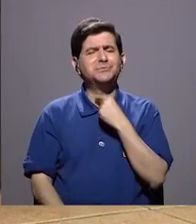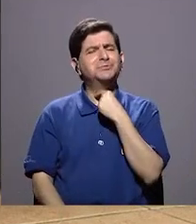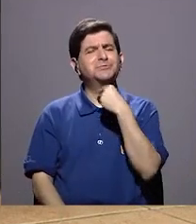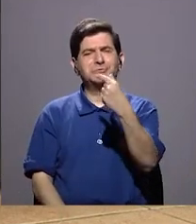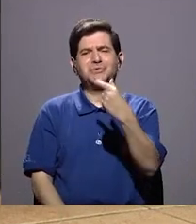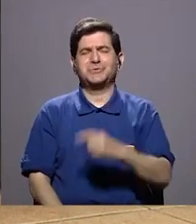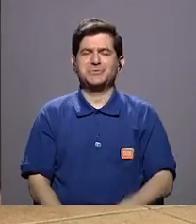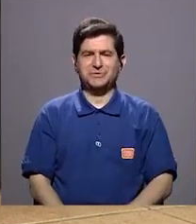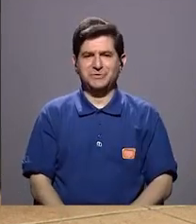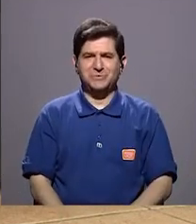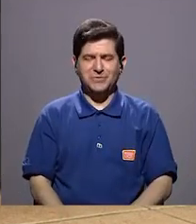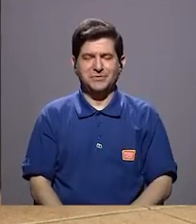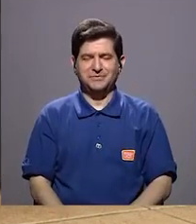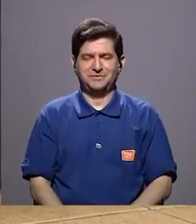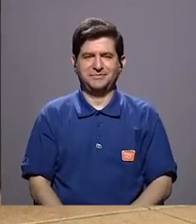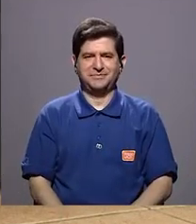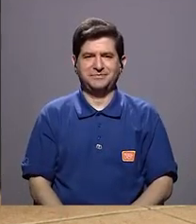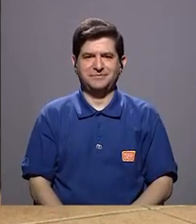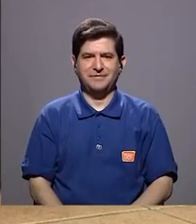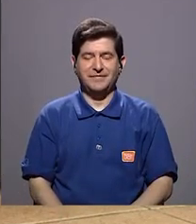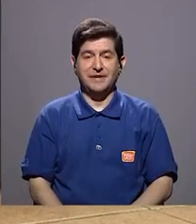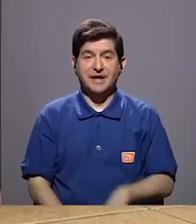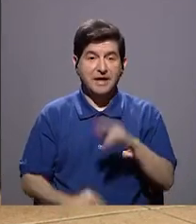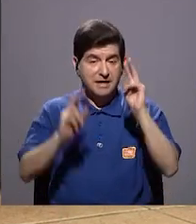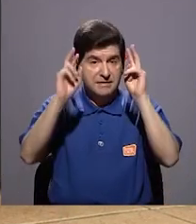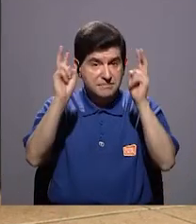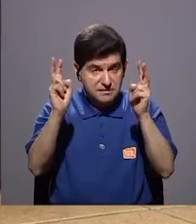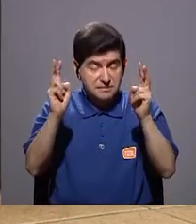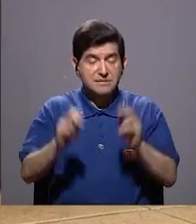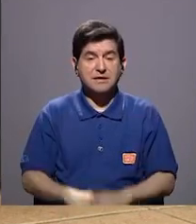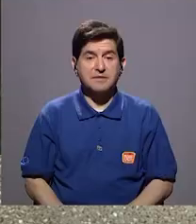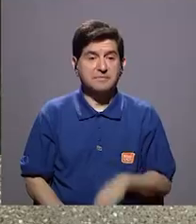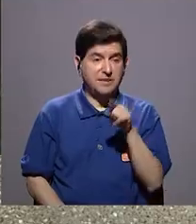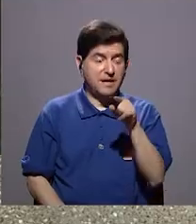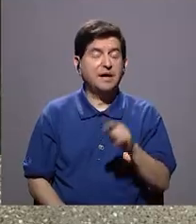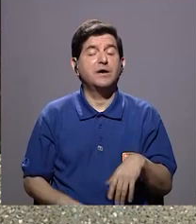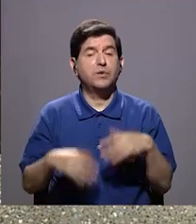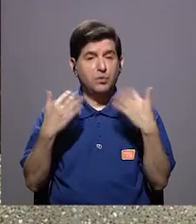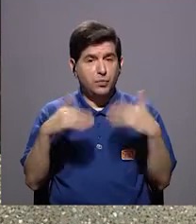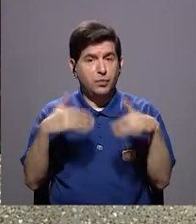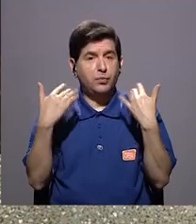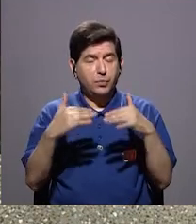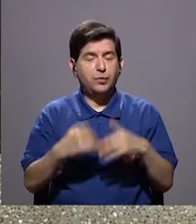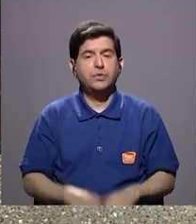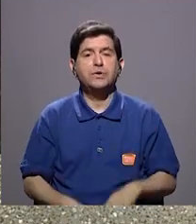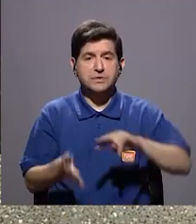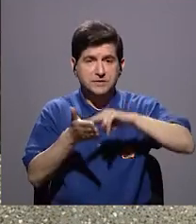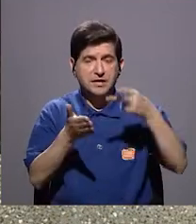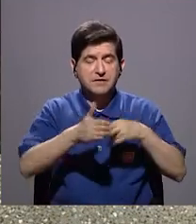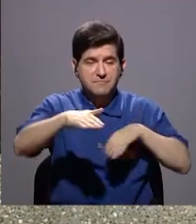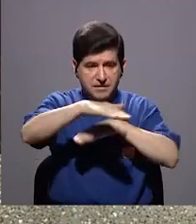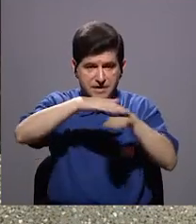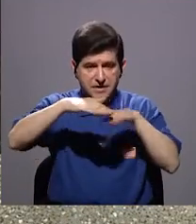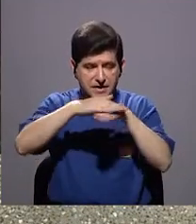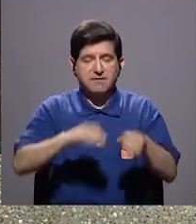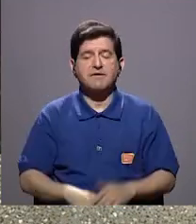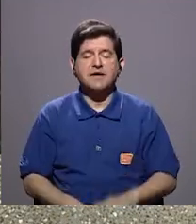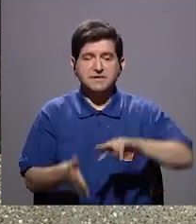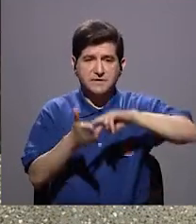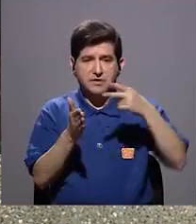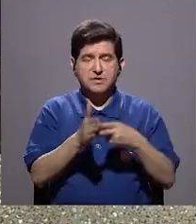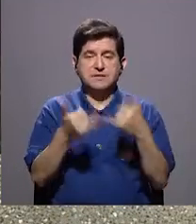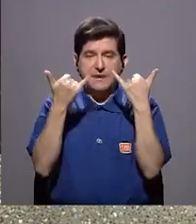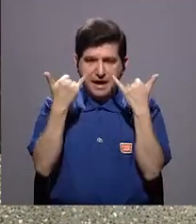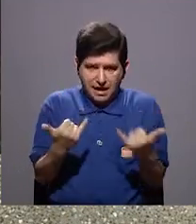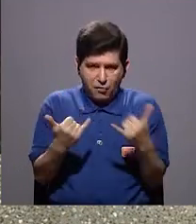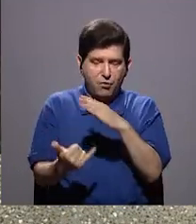Mucho gusto. Para bien, conversar de este tema que, pues, que se las trae porque es la base y el pilar de